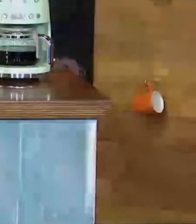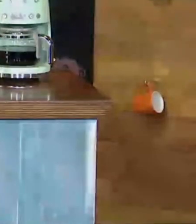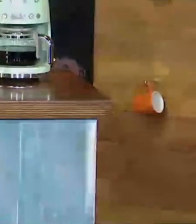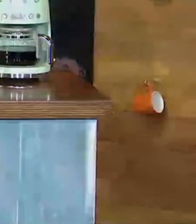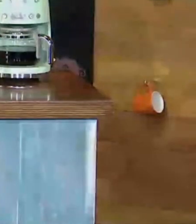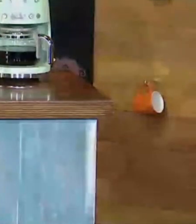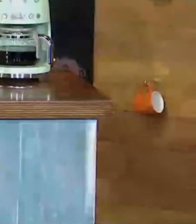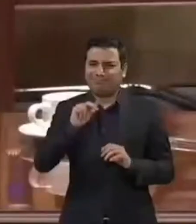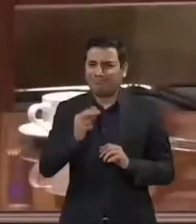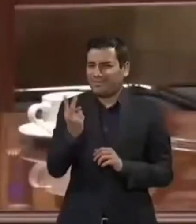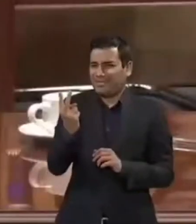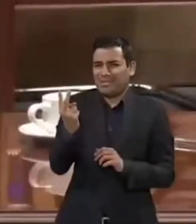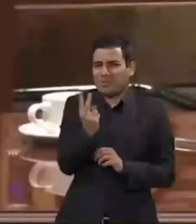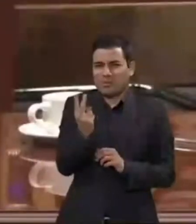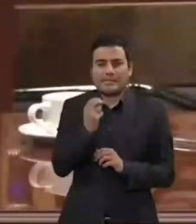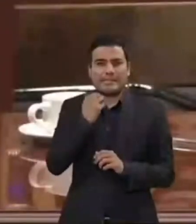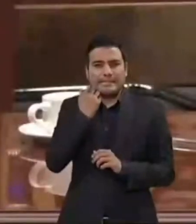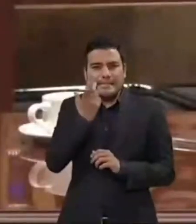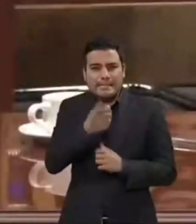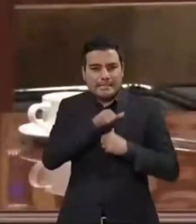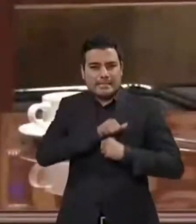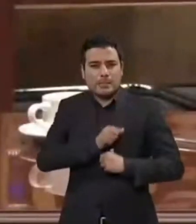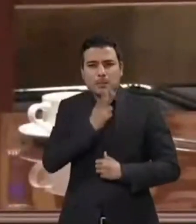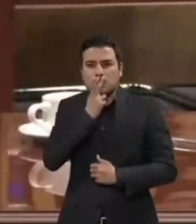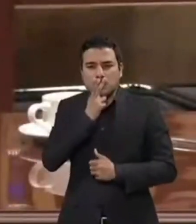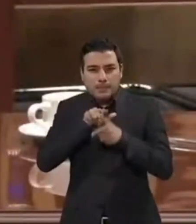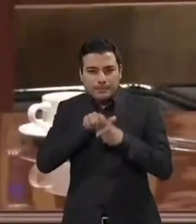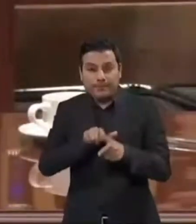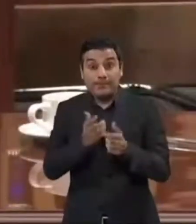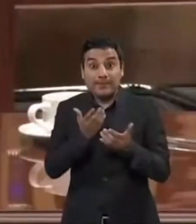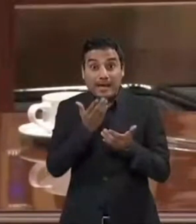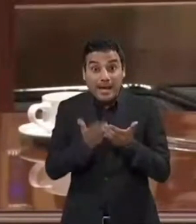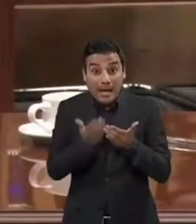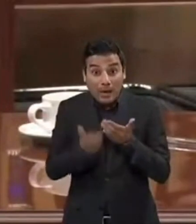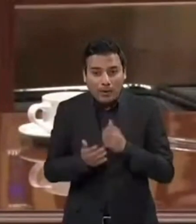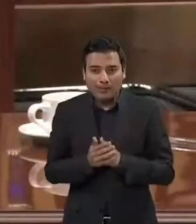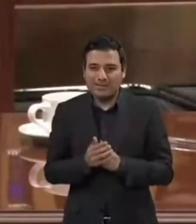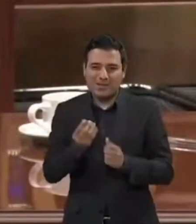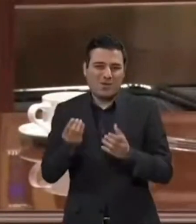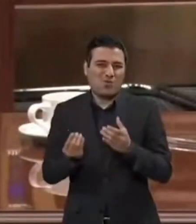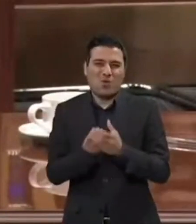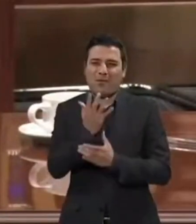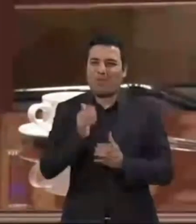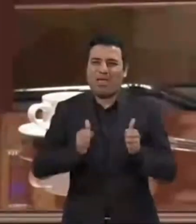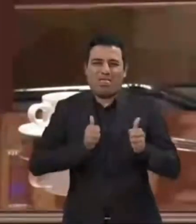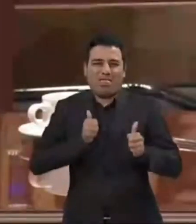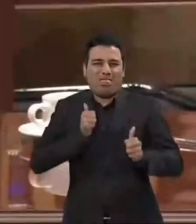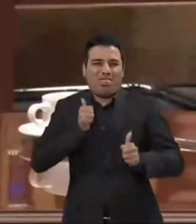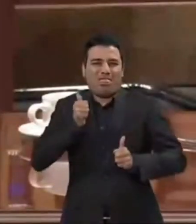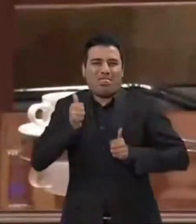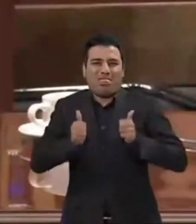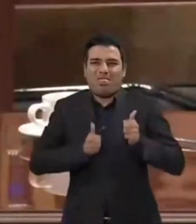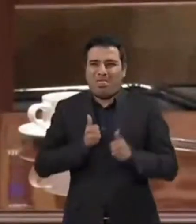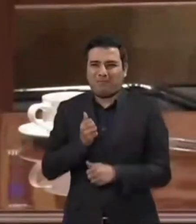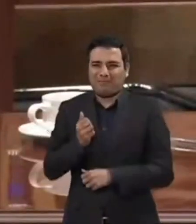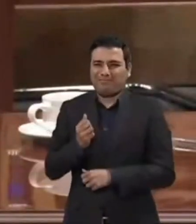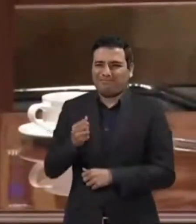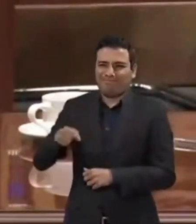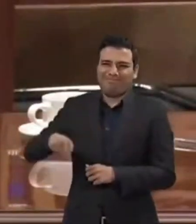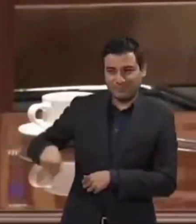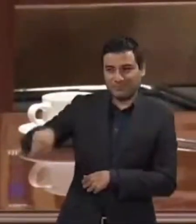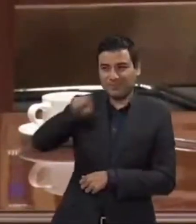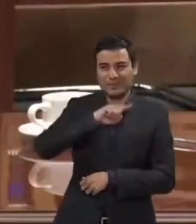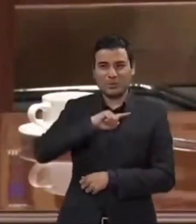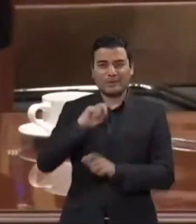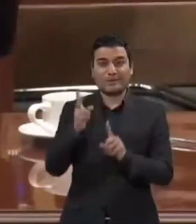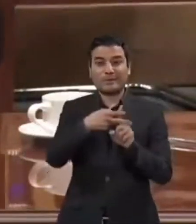ilustrativo Hoy estamos aquí ante un nuevo a gandalle de los que se creen dueños amos y señores de